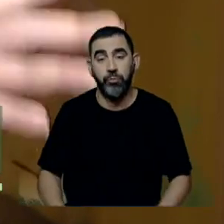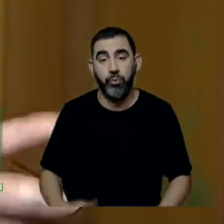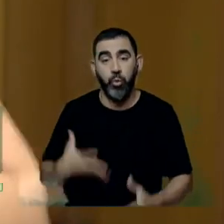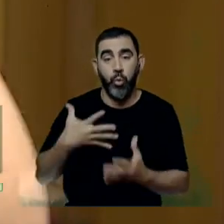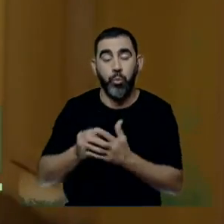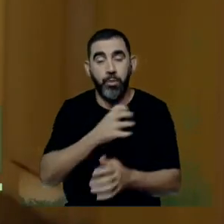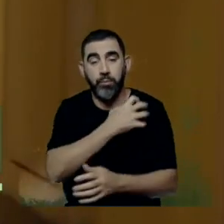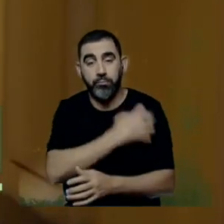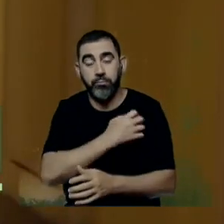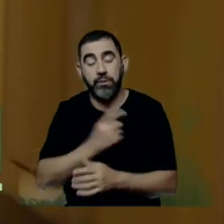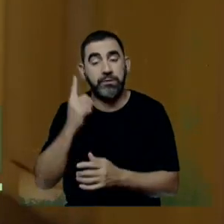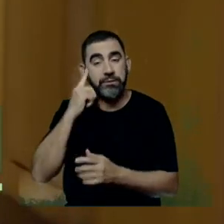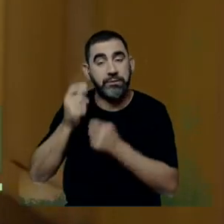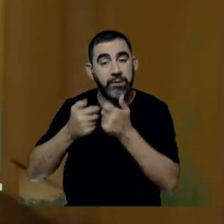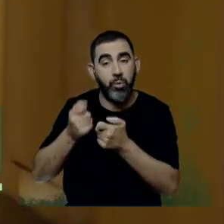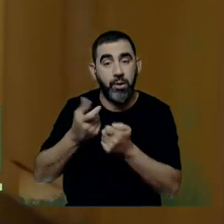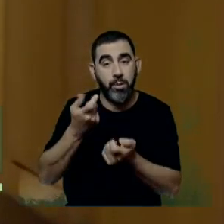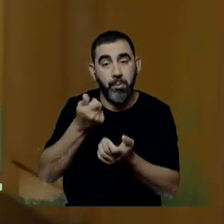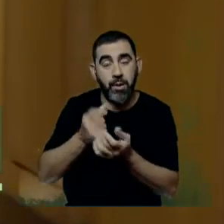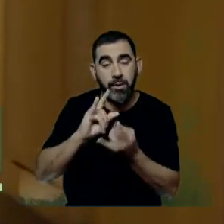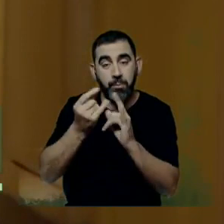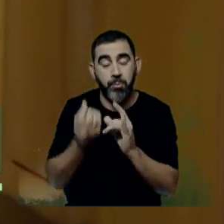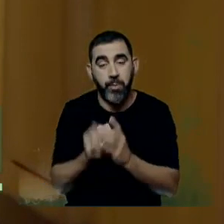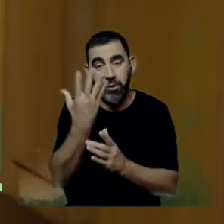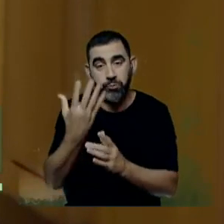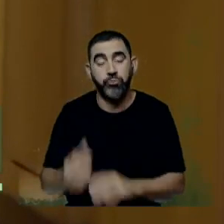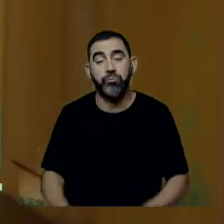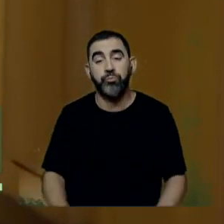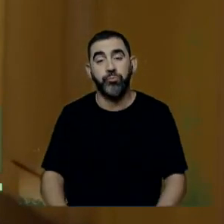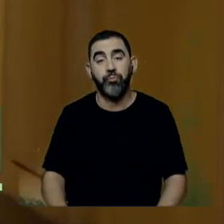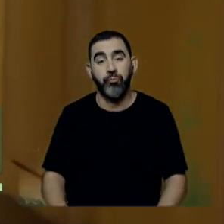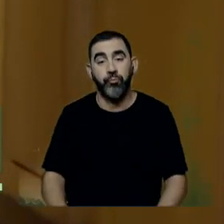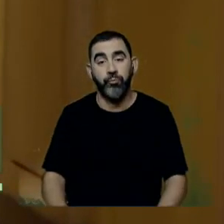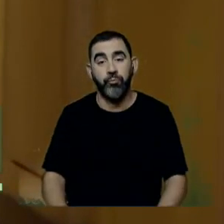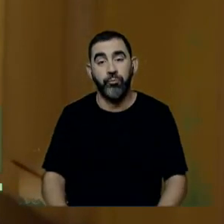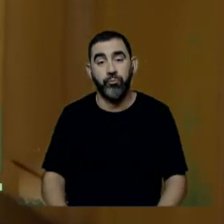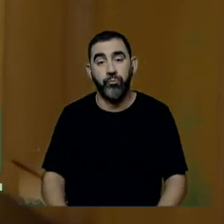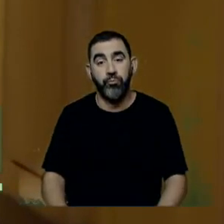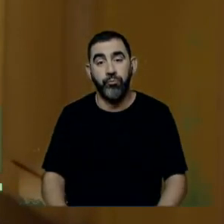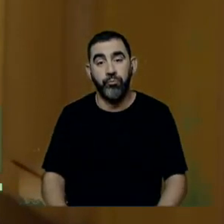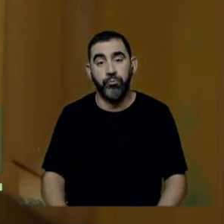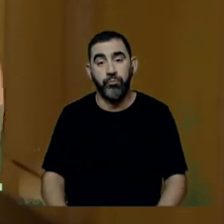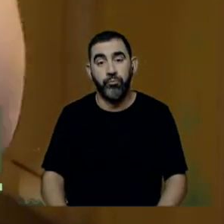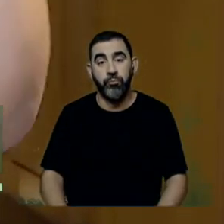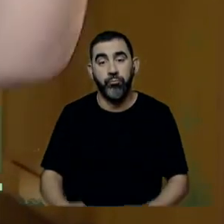iPhone para con la plata del Parlasur, ¿no? Para la delegación de la Libertad Avanza, es decir, un uso discrecional de los dineros